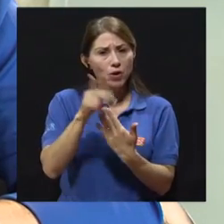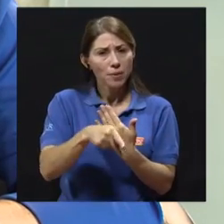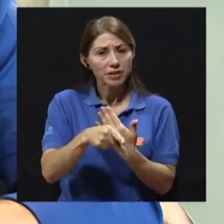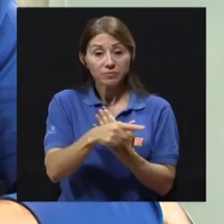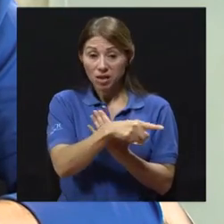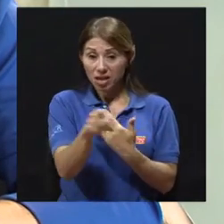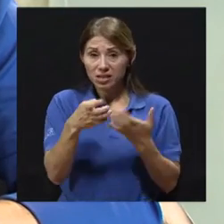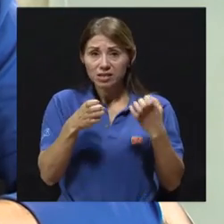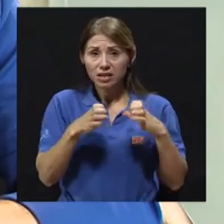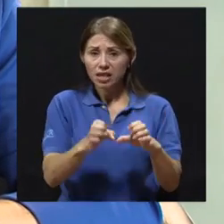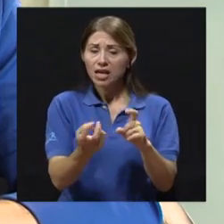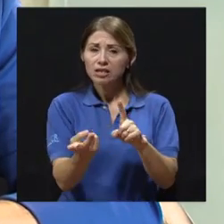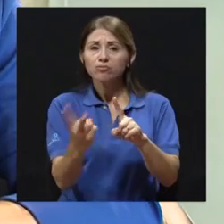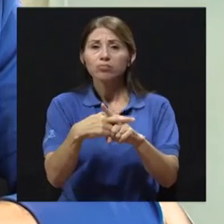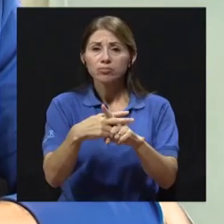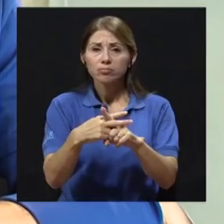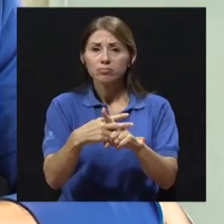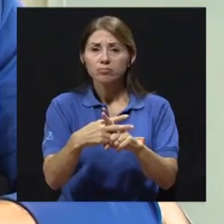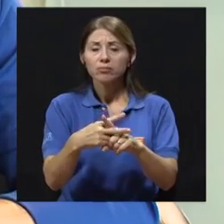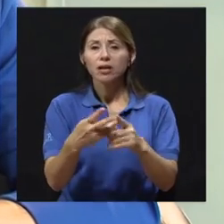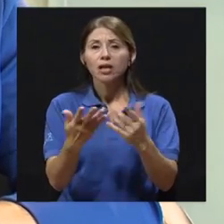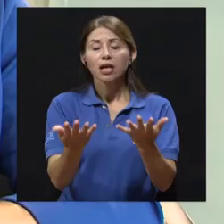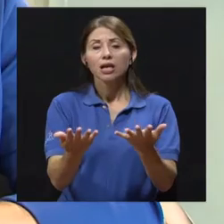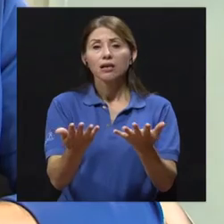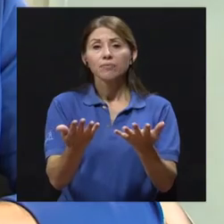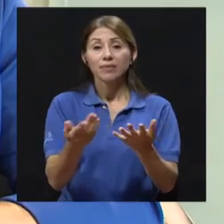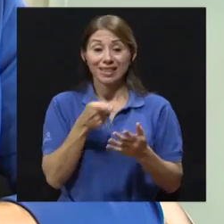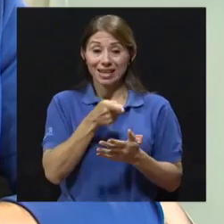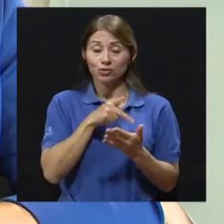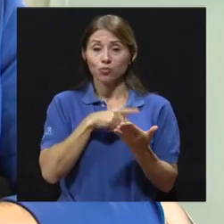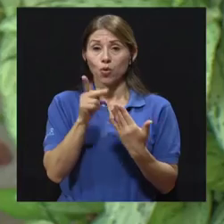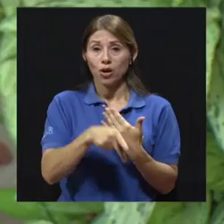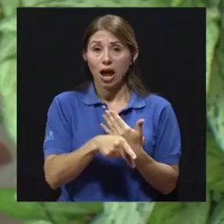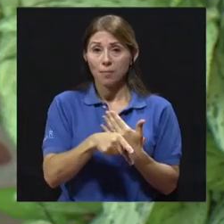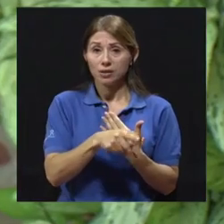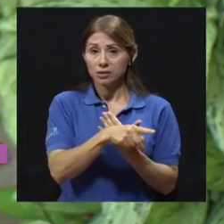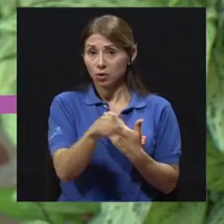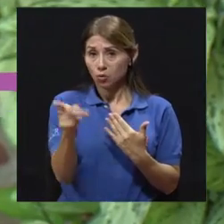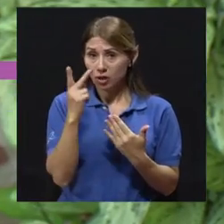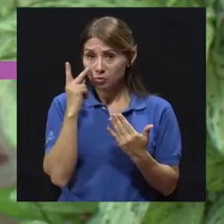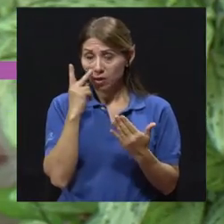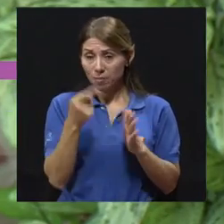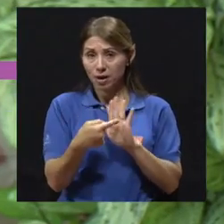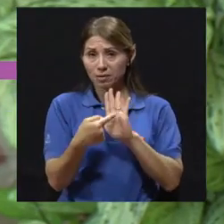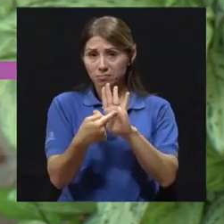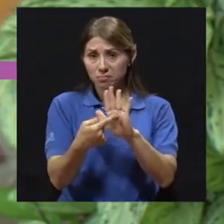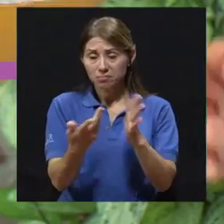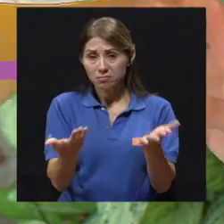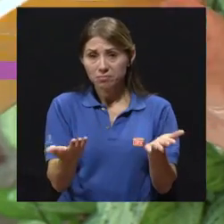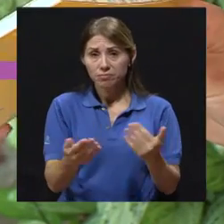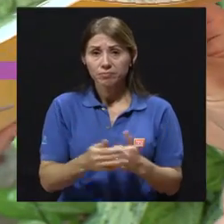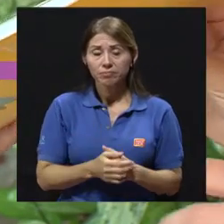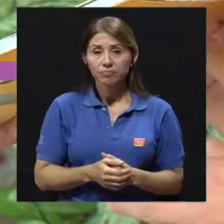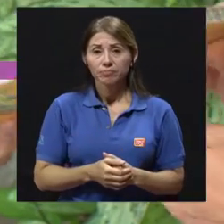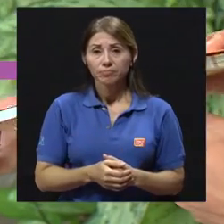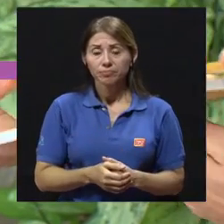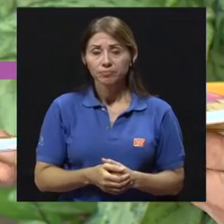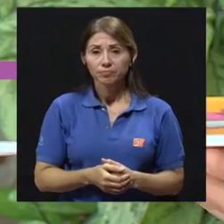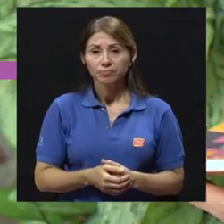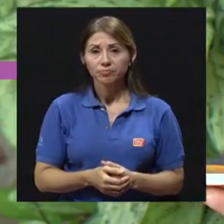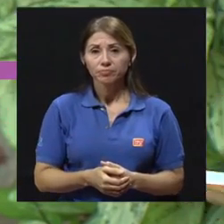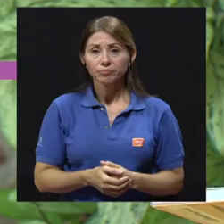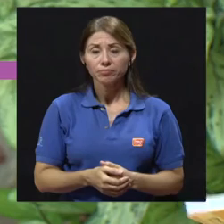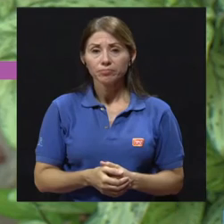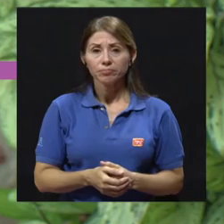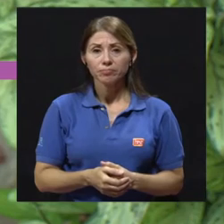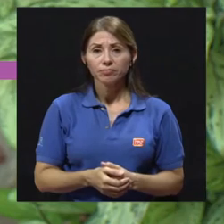esas estrategias son implementadas, que de hecho parte de estos programas que ustedes también pueden ver acá, si querés te lo paso. Cuéntame para que en